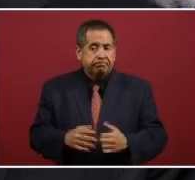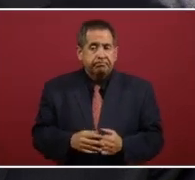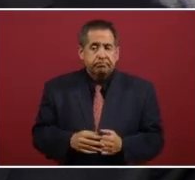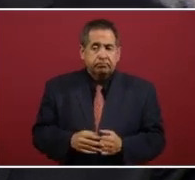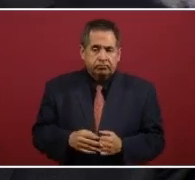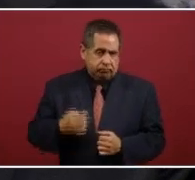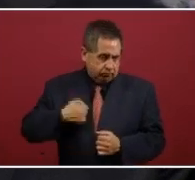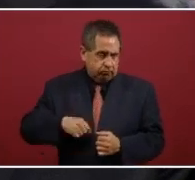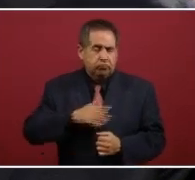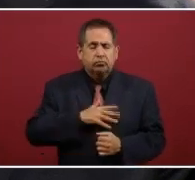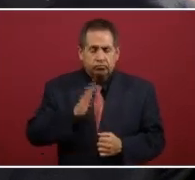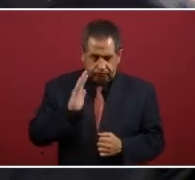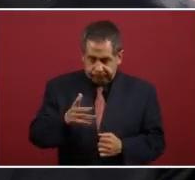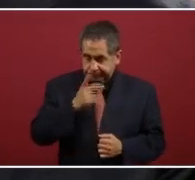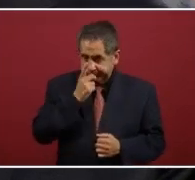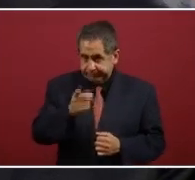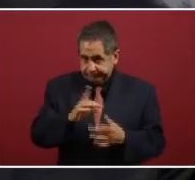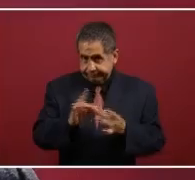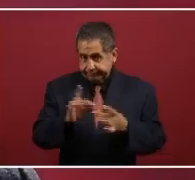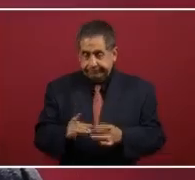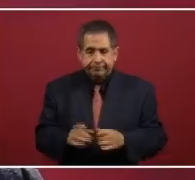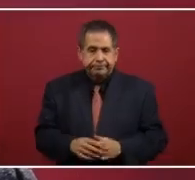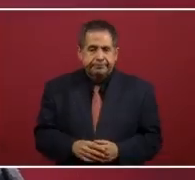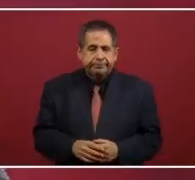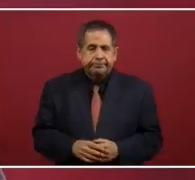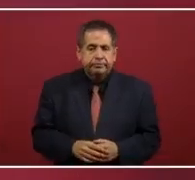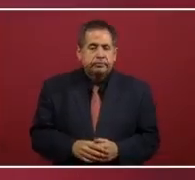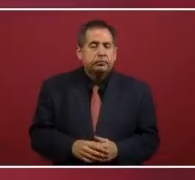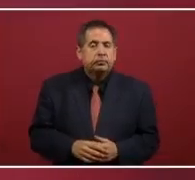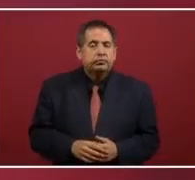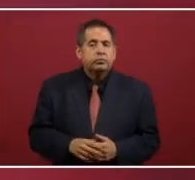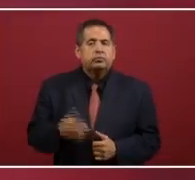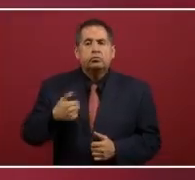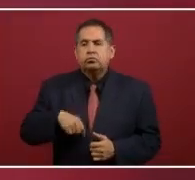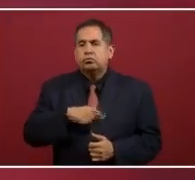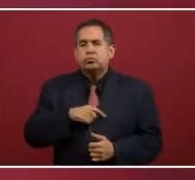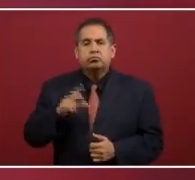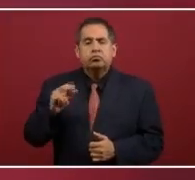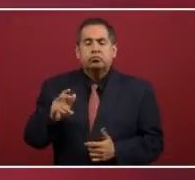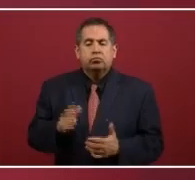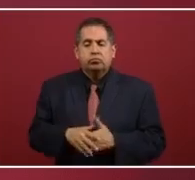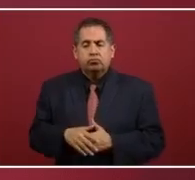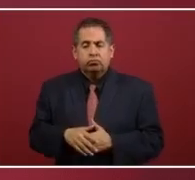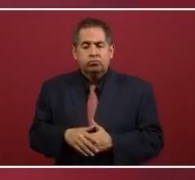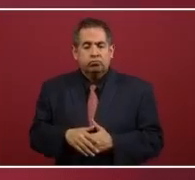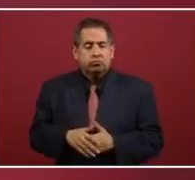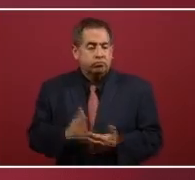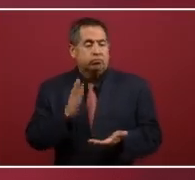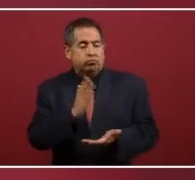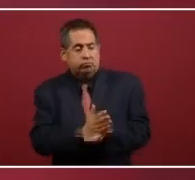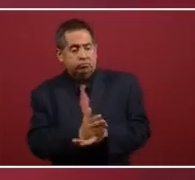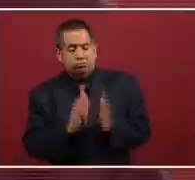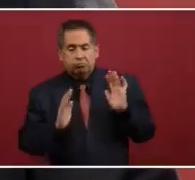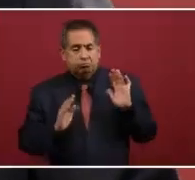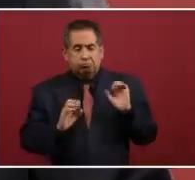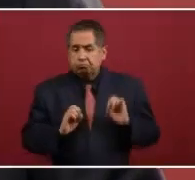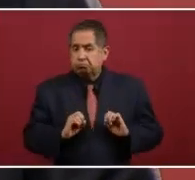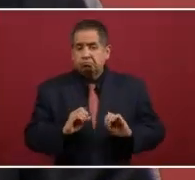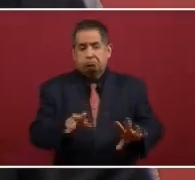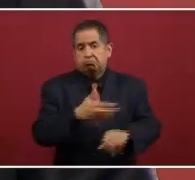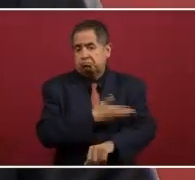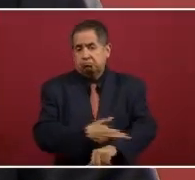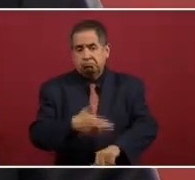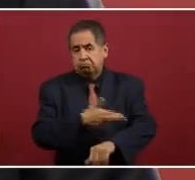Nosotros dijimos que no íbamos a detener ningún proceso,